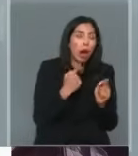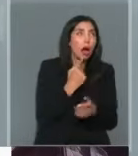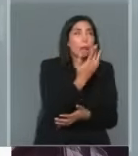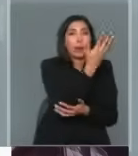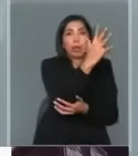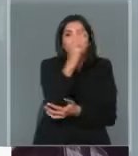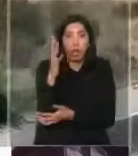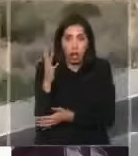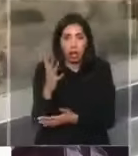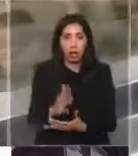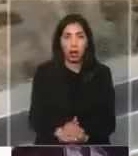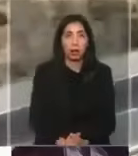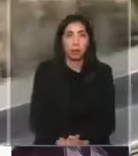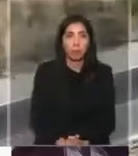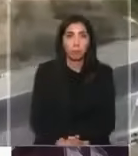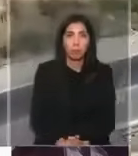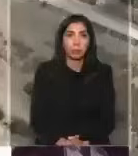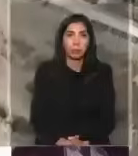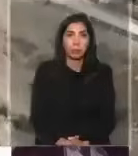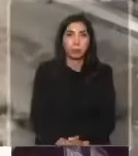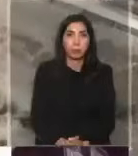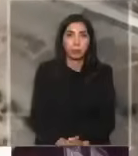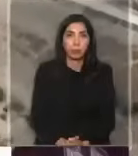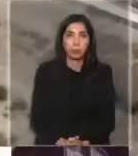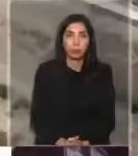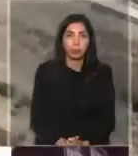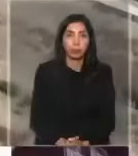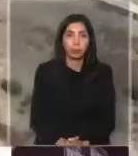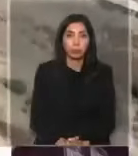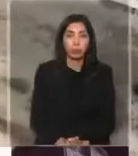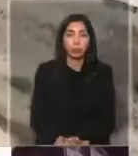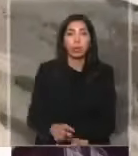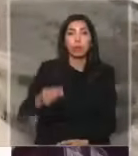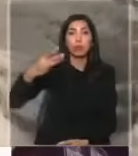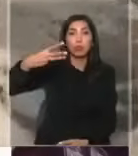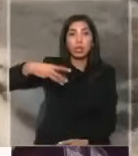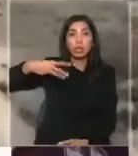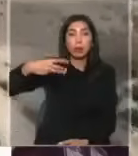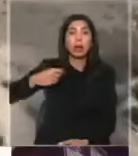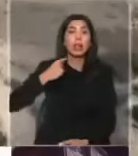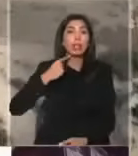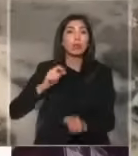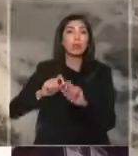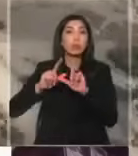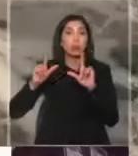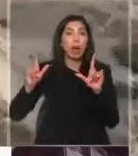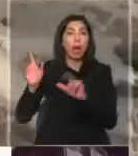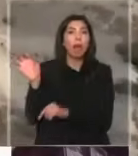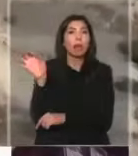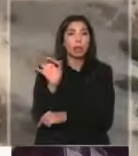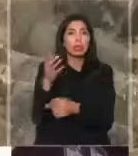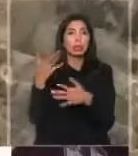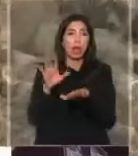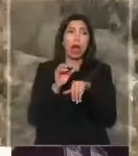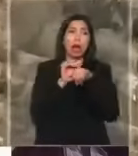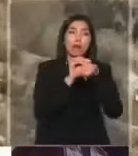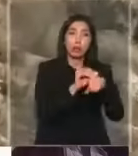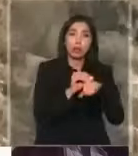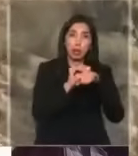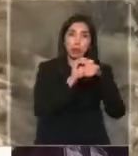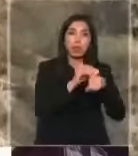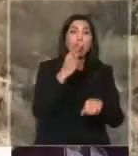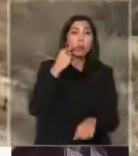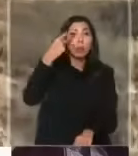notorio en ellos. Fuera de cámara, en la municipalidad de Quilpué indican que han notificado al dueño del predio en